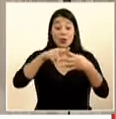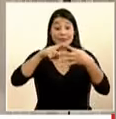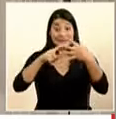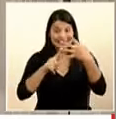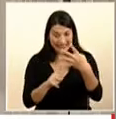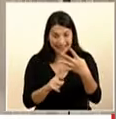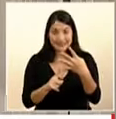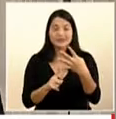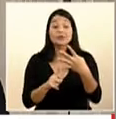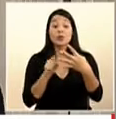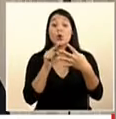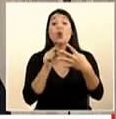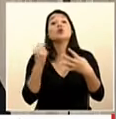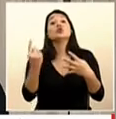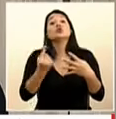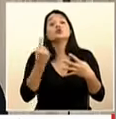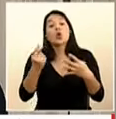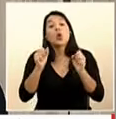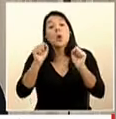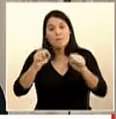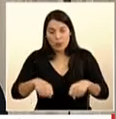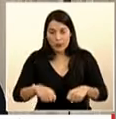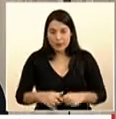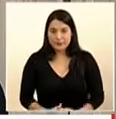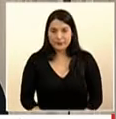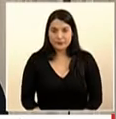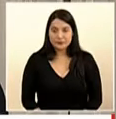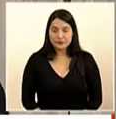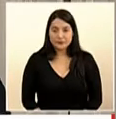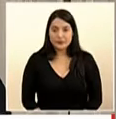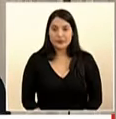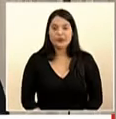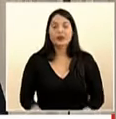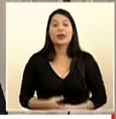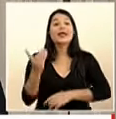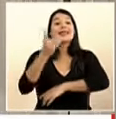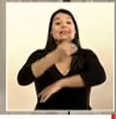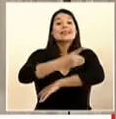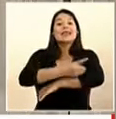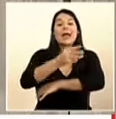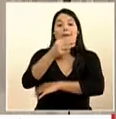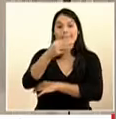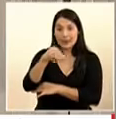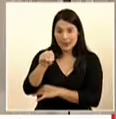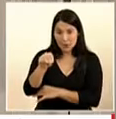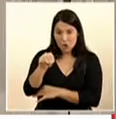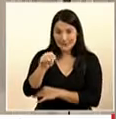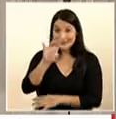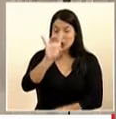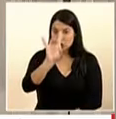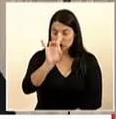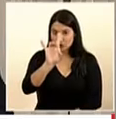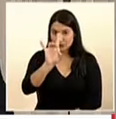excepciones únicamente podrán circular el día miércoles 8